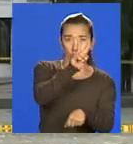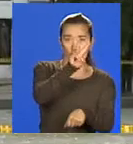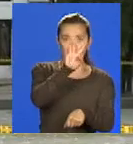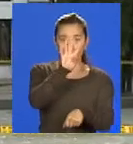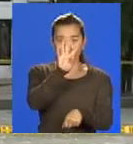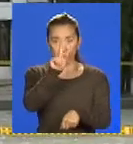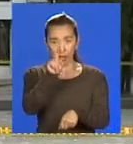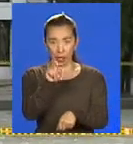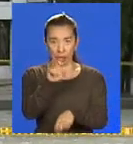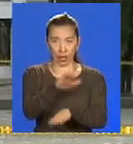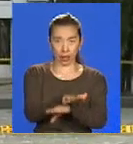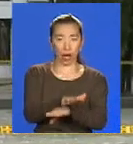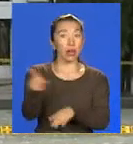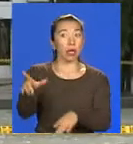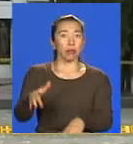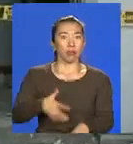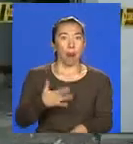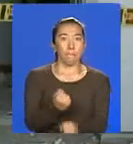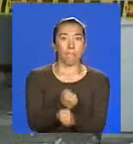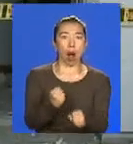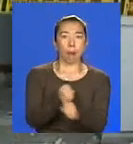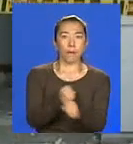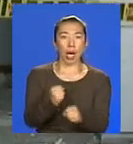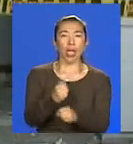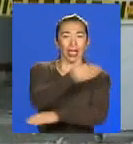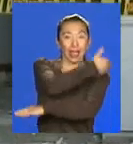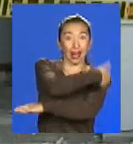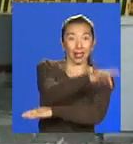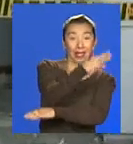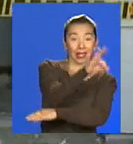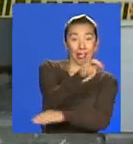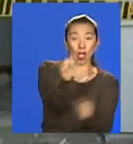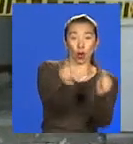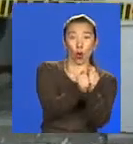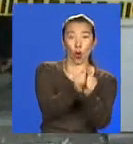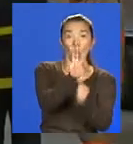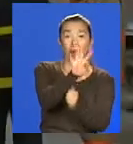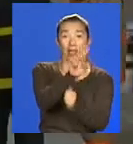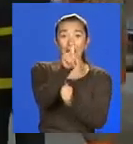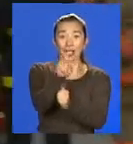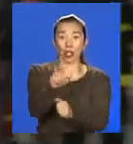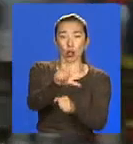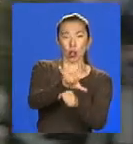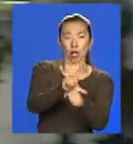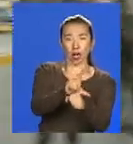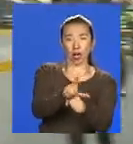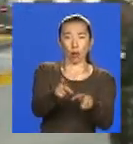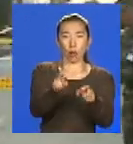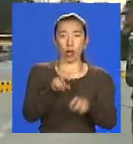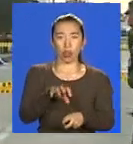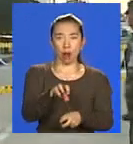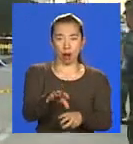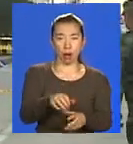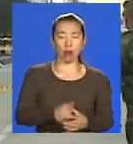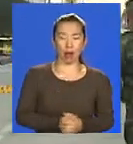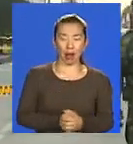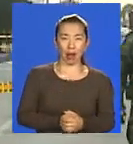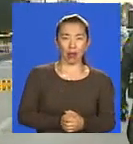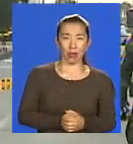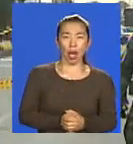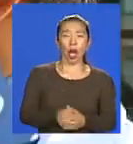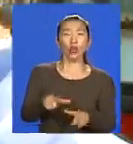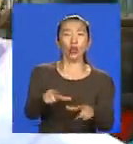jueves se sintió la segunda detonación en la calle 13 con carrera 46 de la localidad de Puente Aranda, en el local de